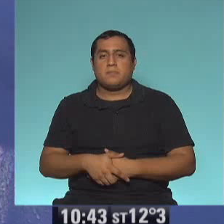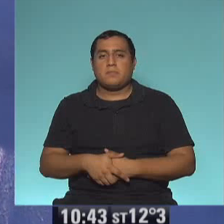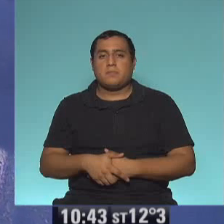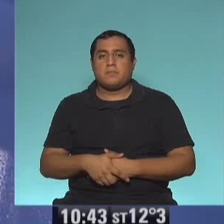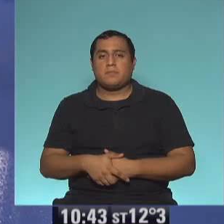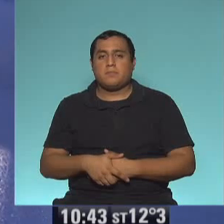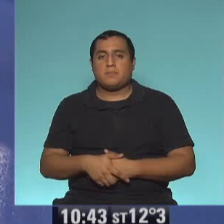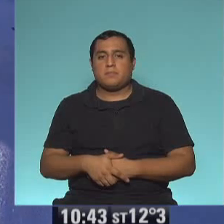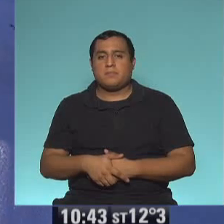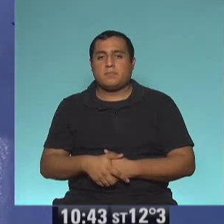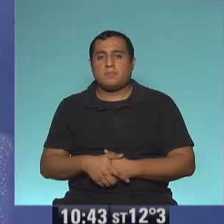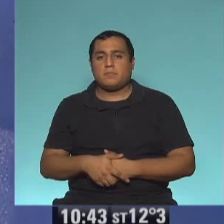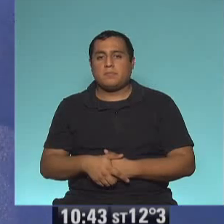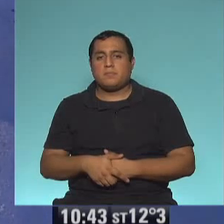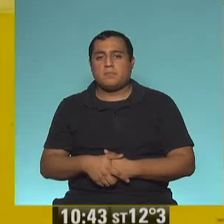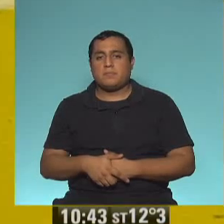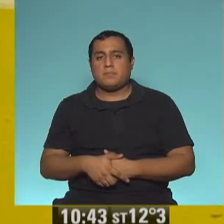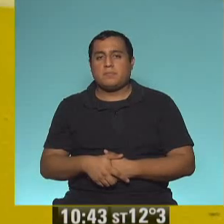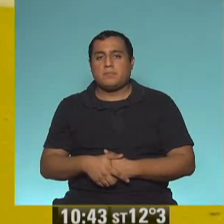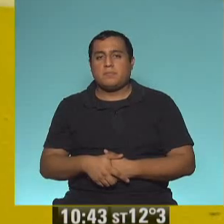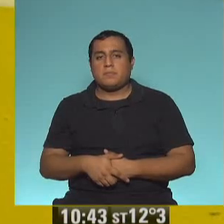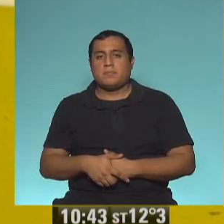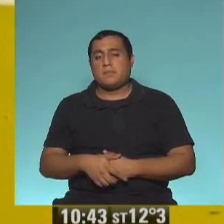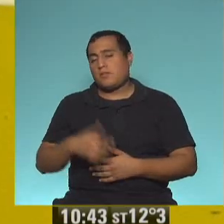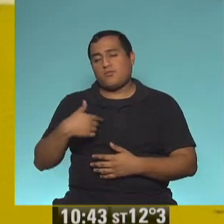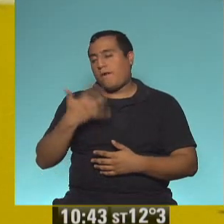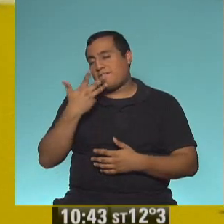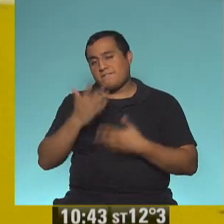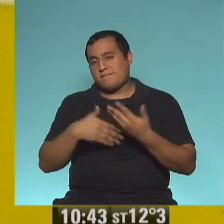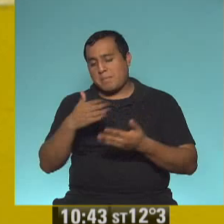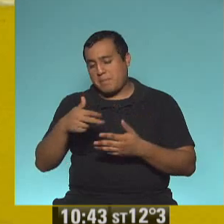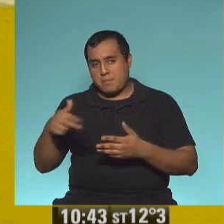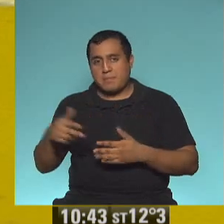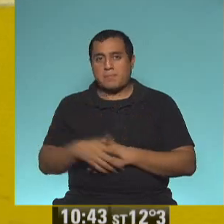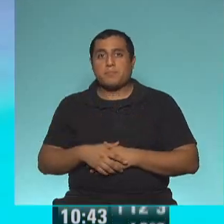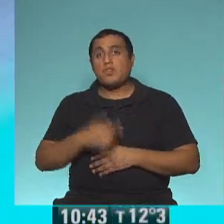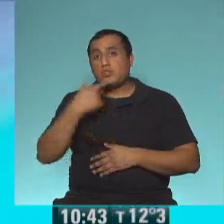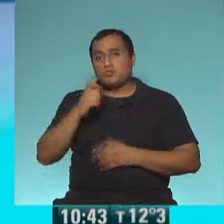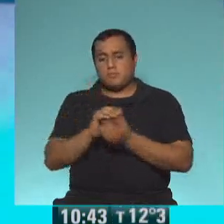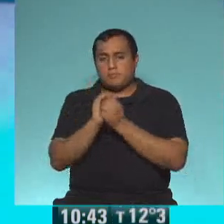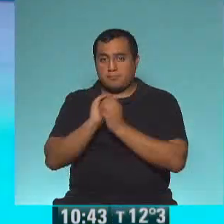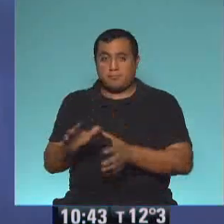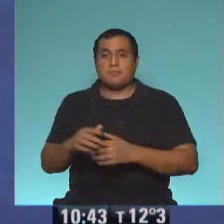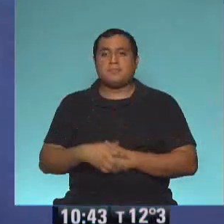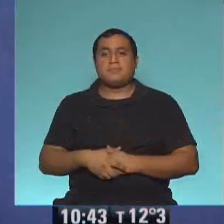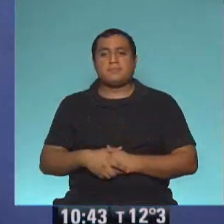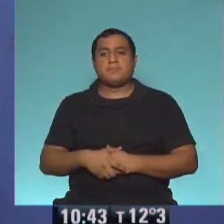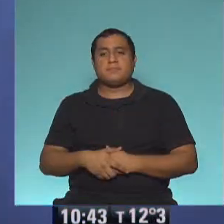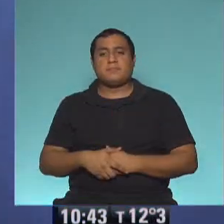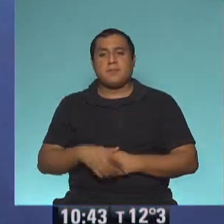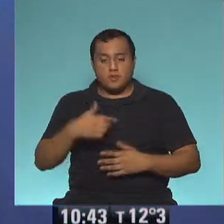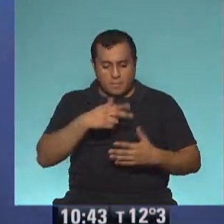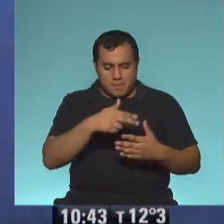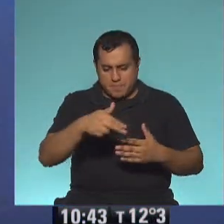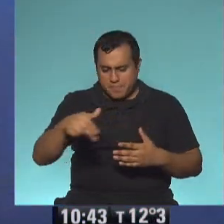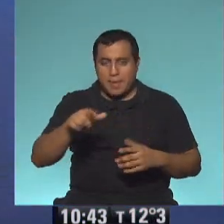pintar. ¿Querías hacer muralismo? Sí, ya viste que soy juguetón del bien. Arte. Voy tirando. Va tirando Sol. Ahí va tirando. Mientras yo pinto los